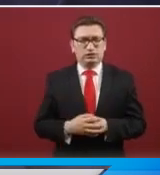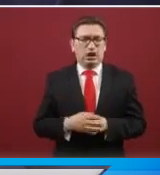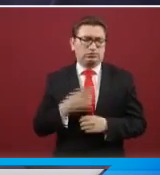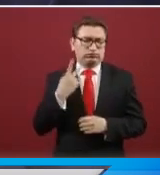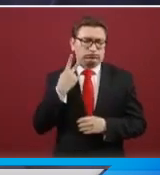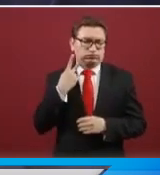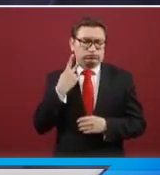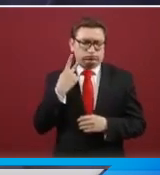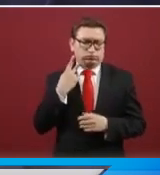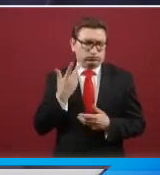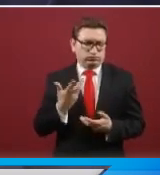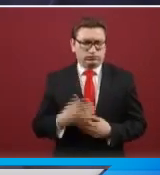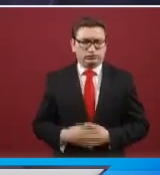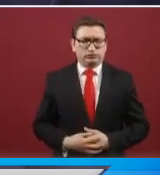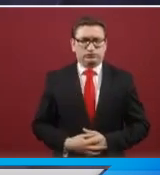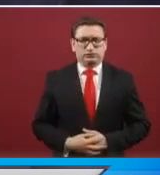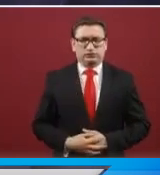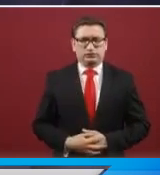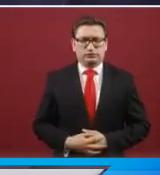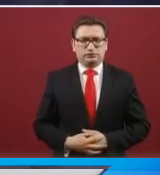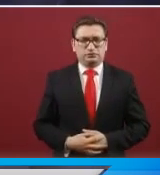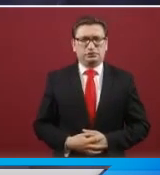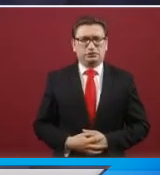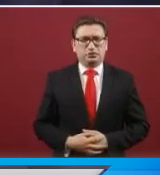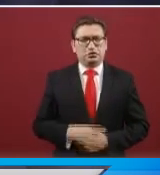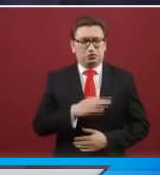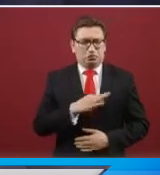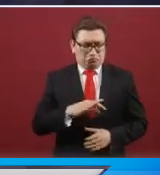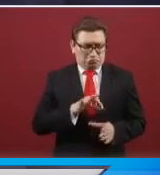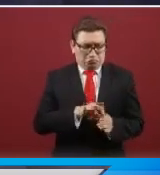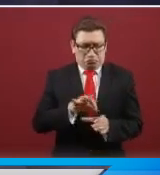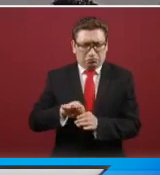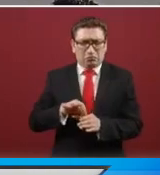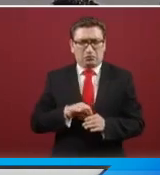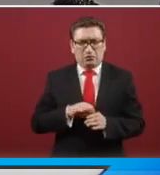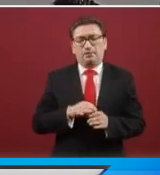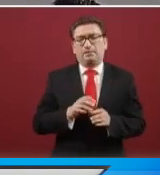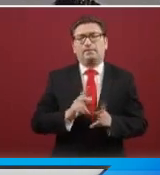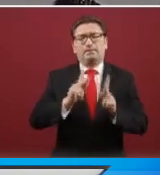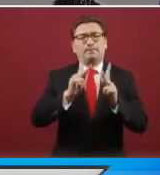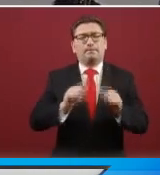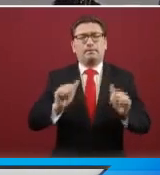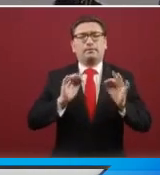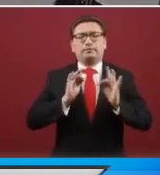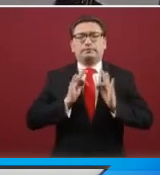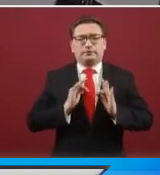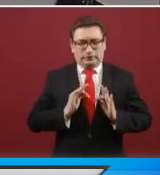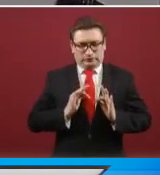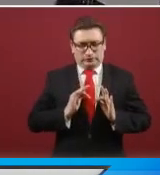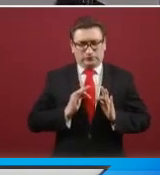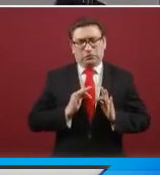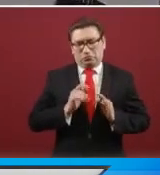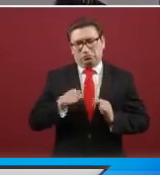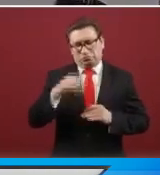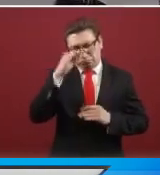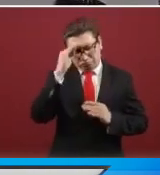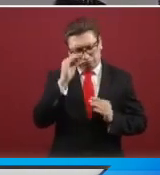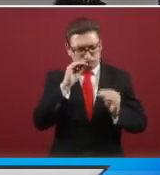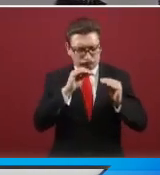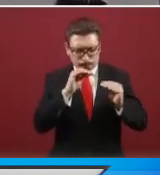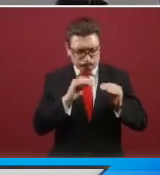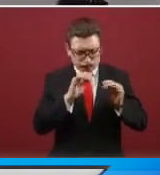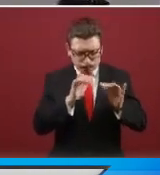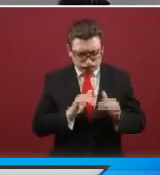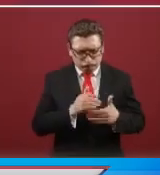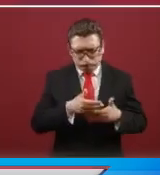gastos superfluos en el gobierno. El segundo, apoyar la economía desde abajo para la creación de empleos, para el fortalecimiento de la economía popular con